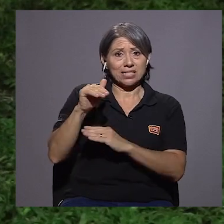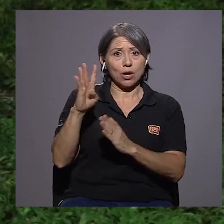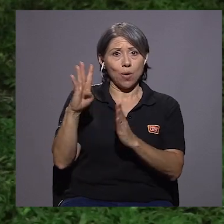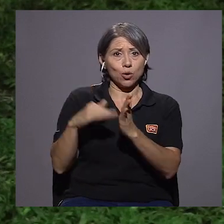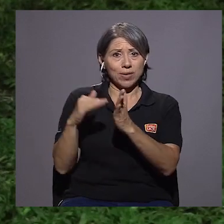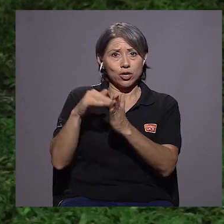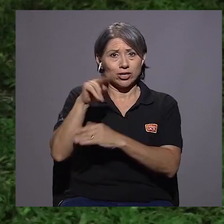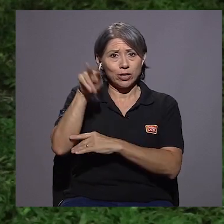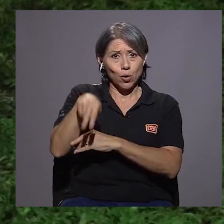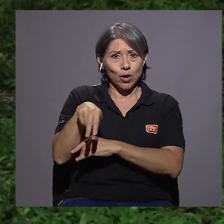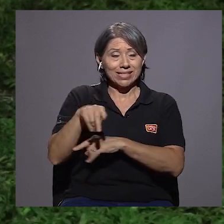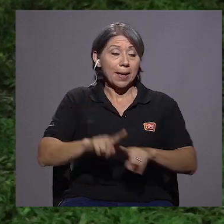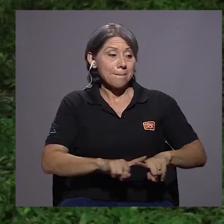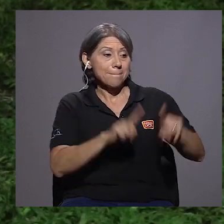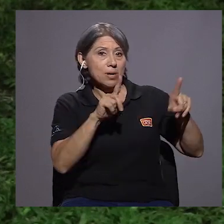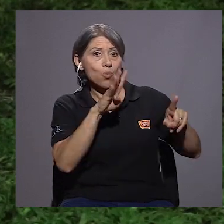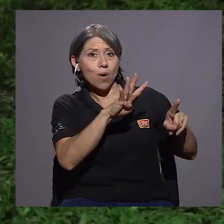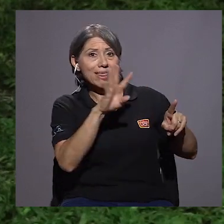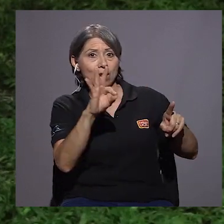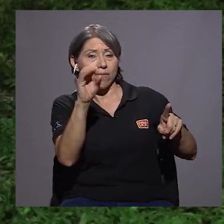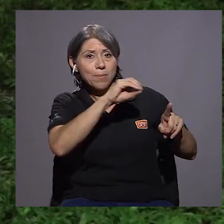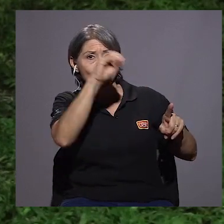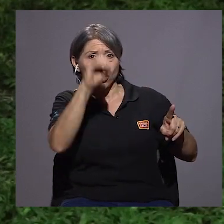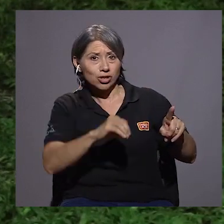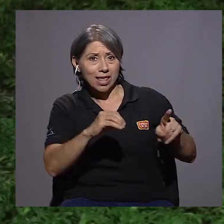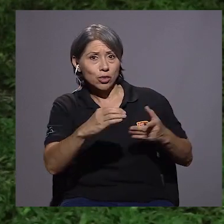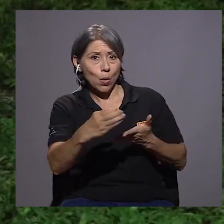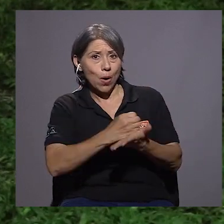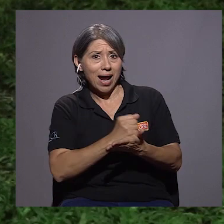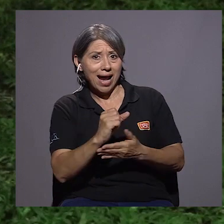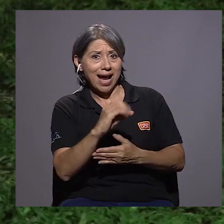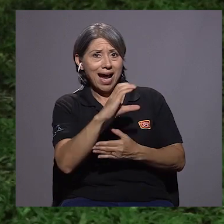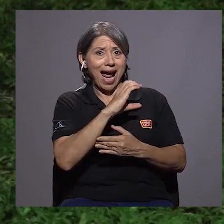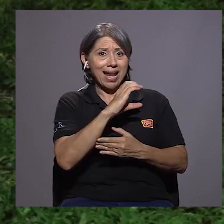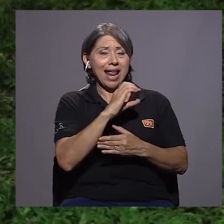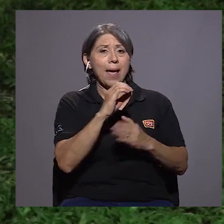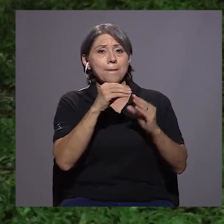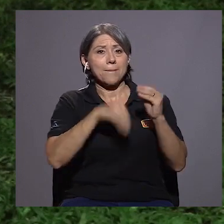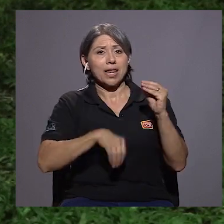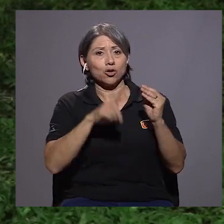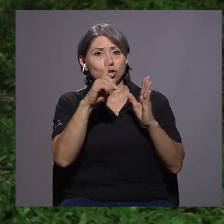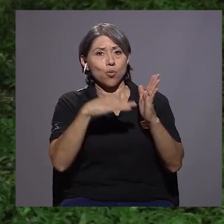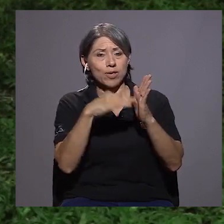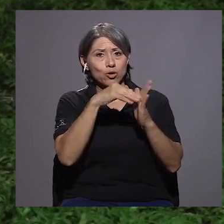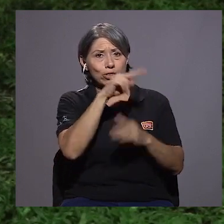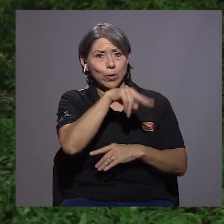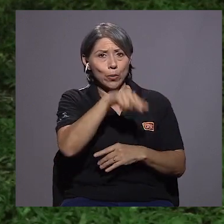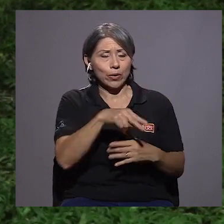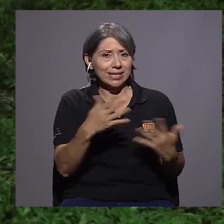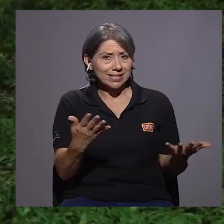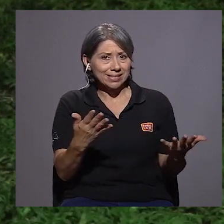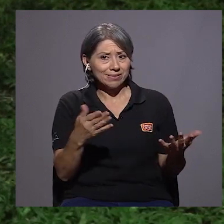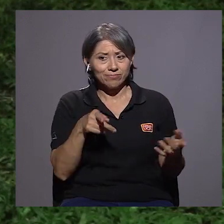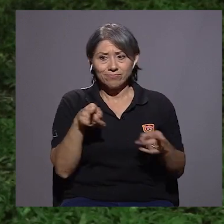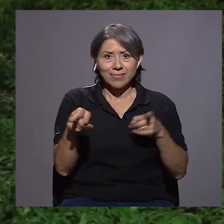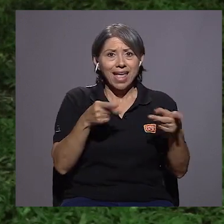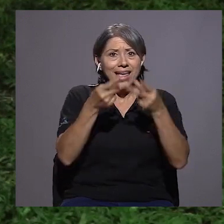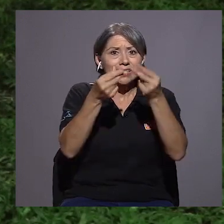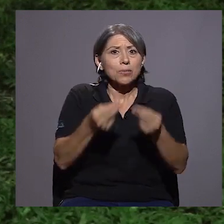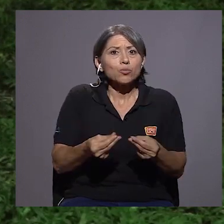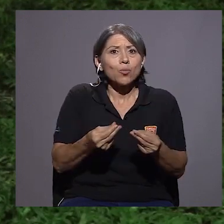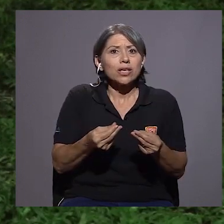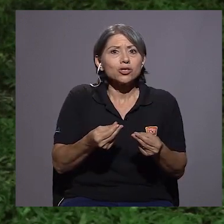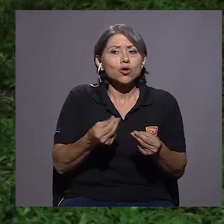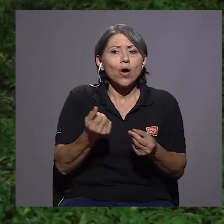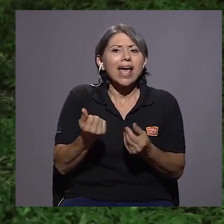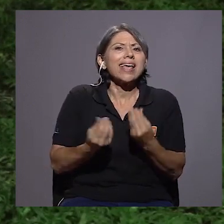gana más de 4 millones de colones, mientras que el 49% gana menos de 1 millón de colones, ¿no? Entonces, bueno, realmente este presupuesto,